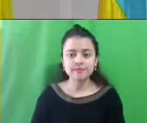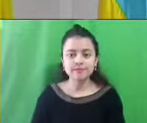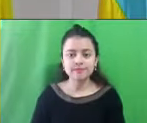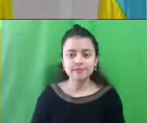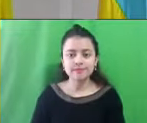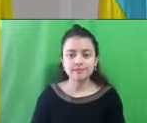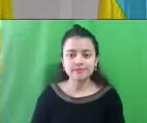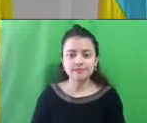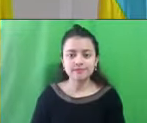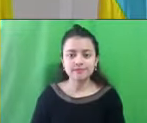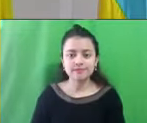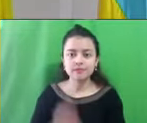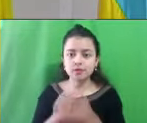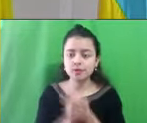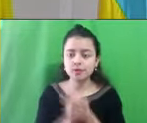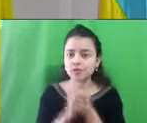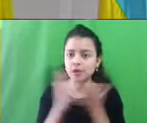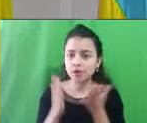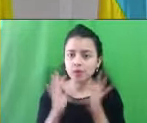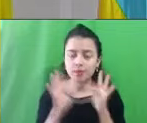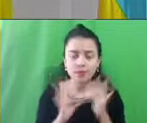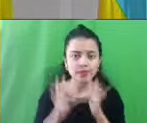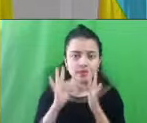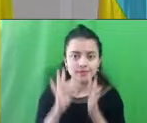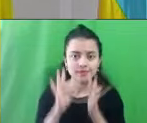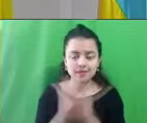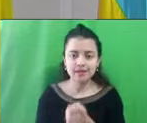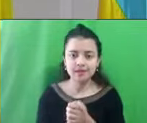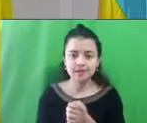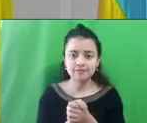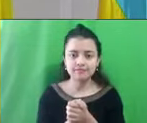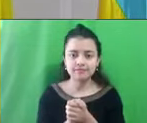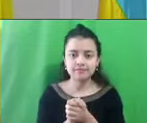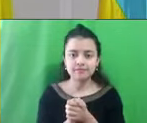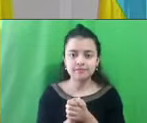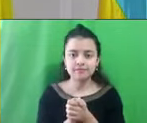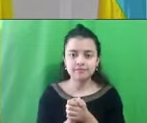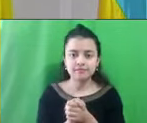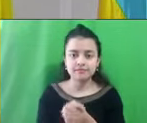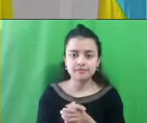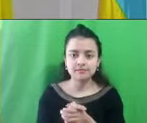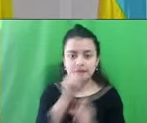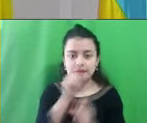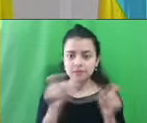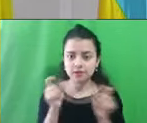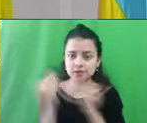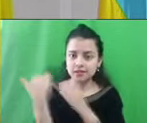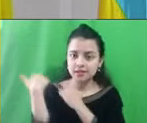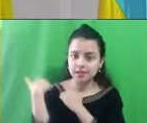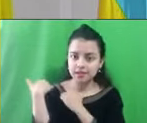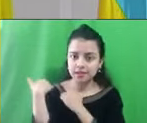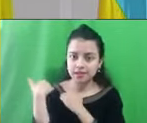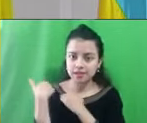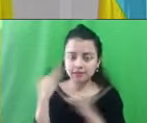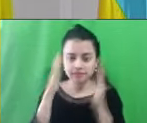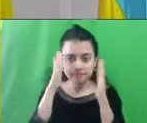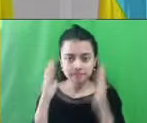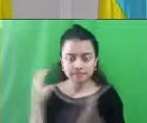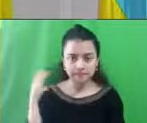Un saludo muy especial a toda la audiencia que a esta hora nos escucha en el municipio de